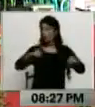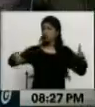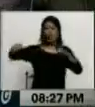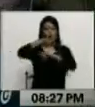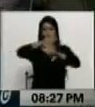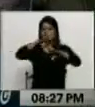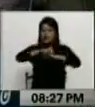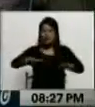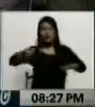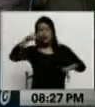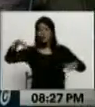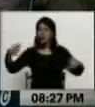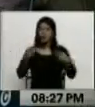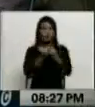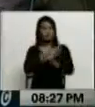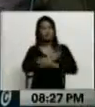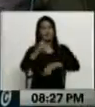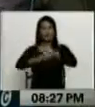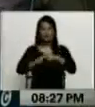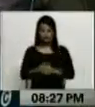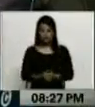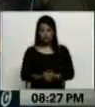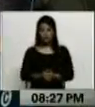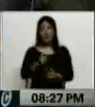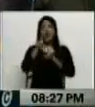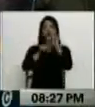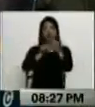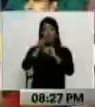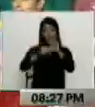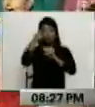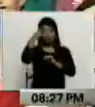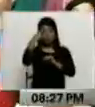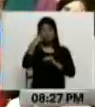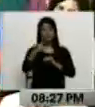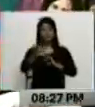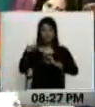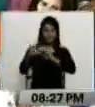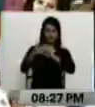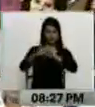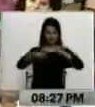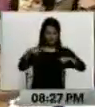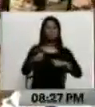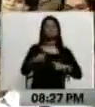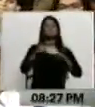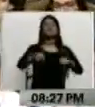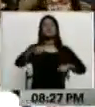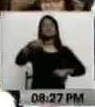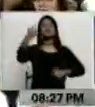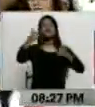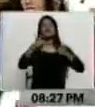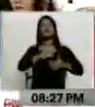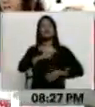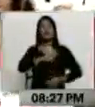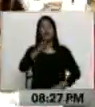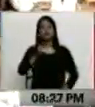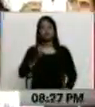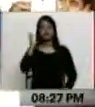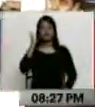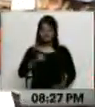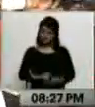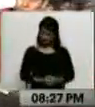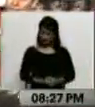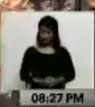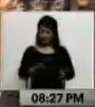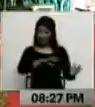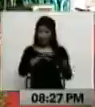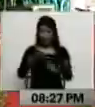niños etcétera numeral contraataque numeral contraataque chavista